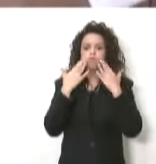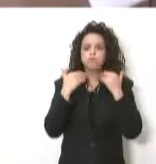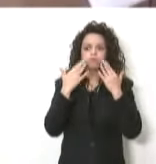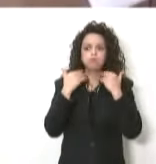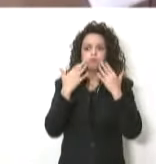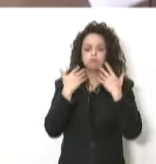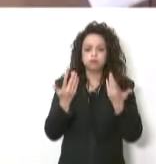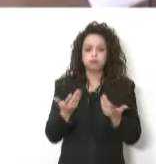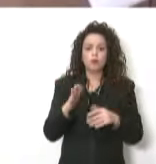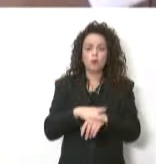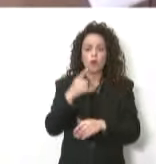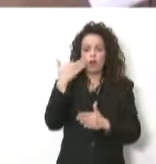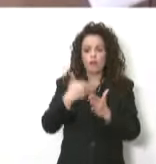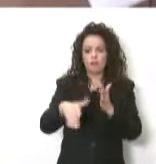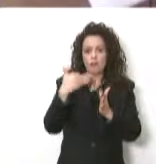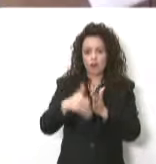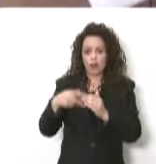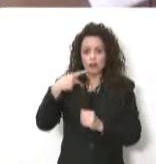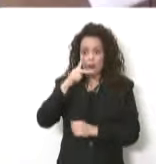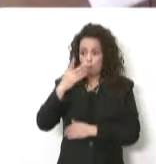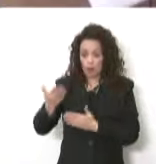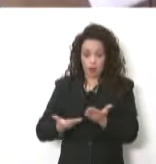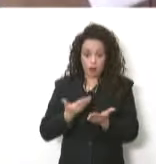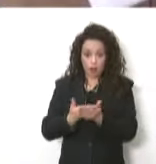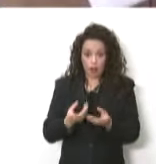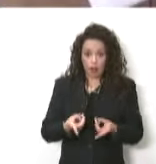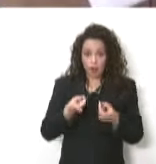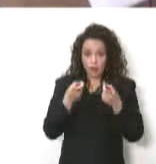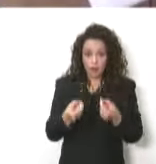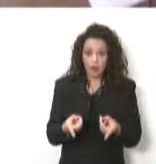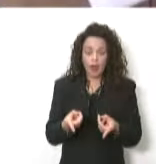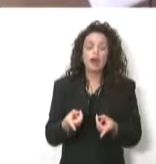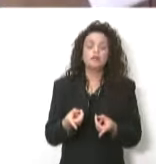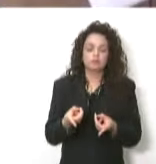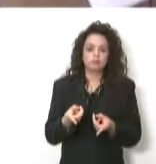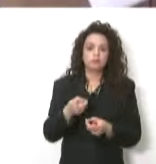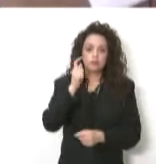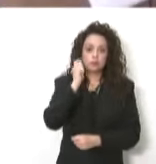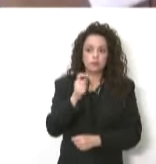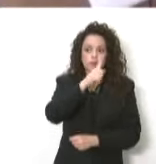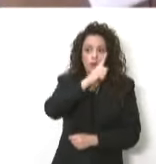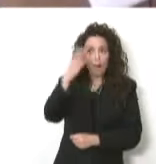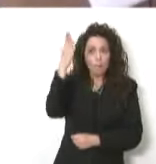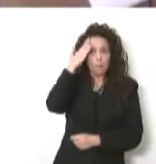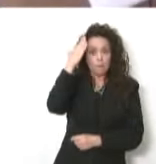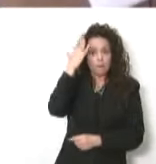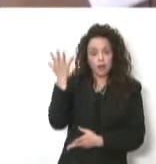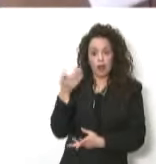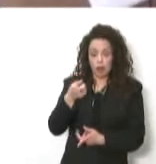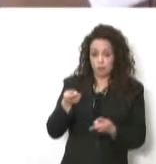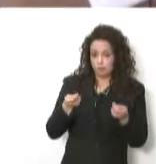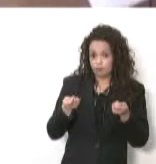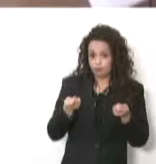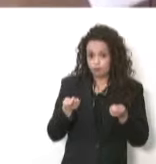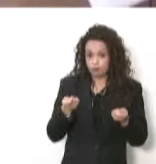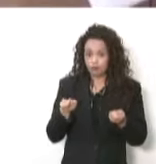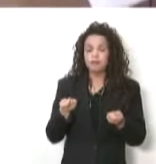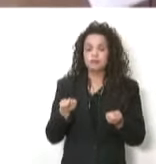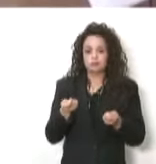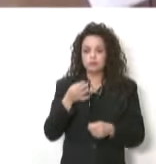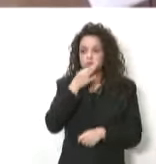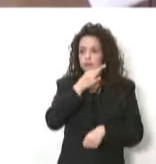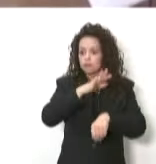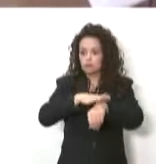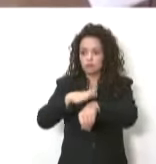atribuciones. Sin embargo, el documento entregado en respuesta se advirtió que el titular de la dependencia le instruyó para que junto con